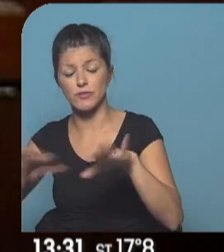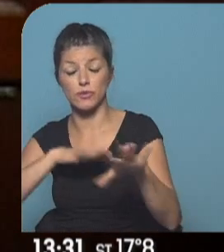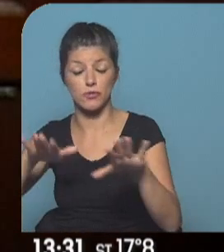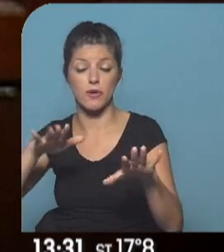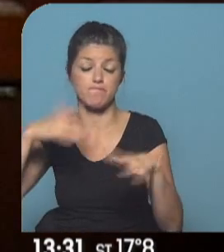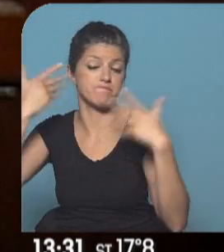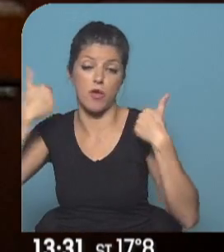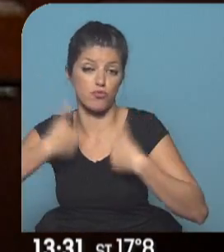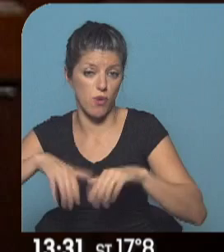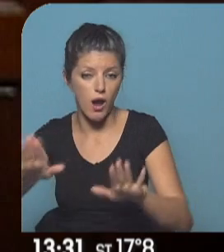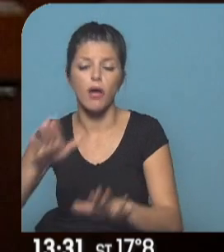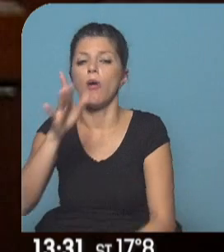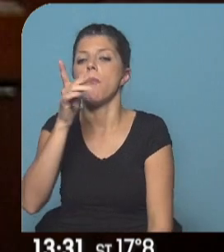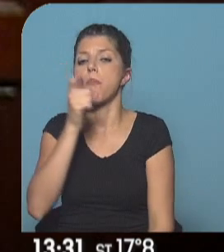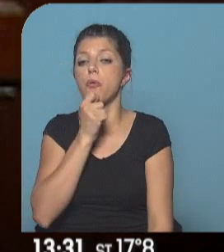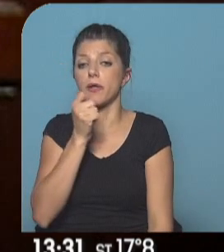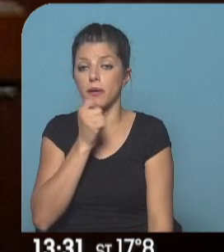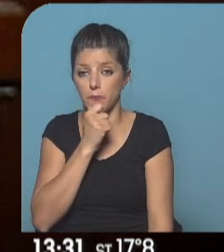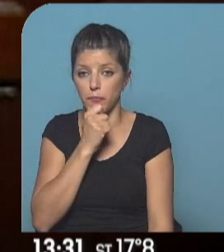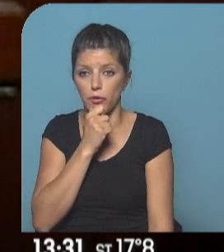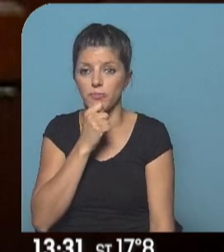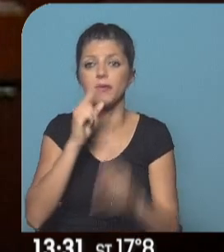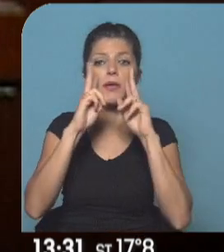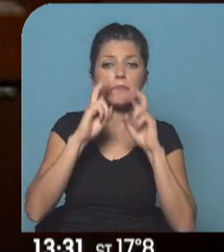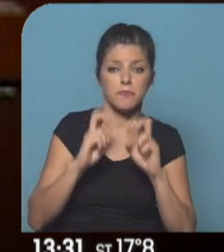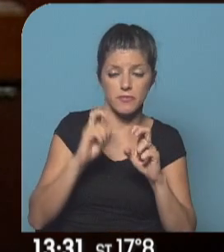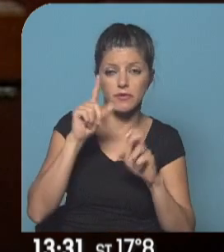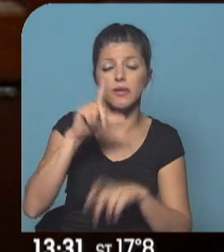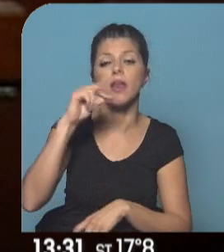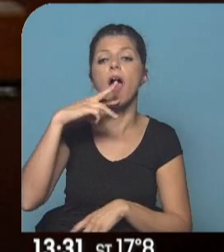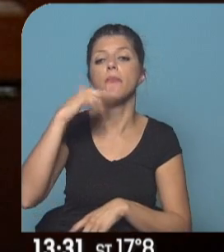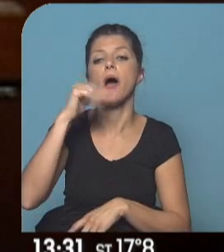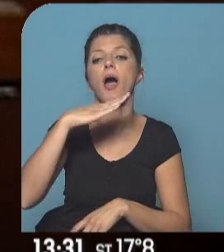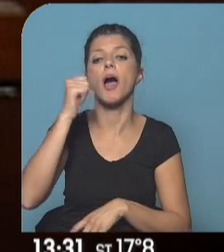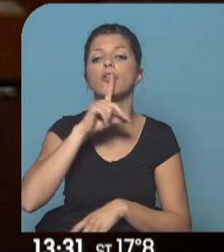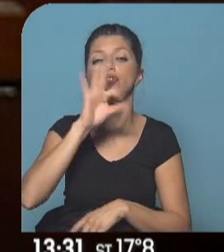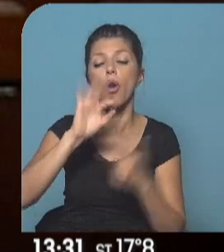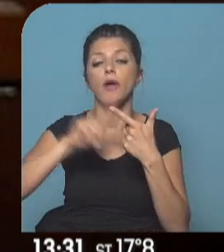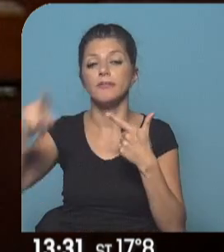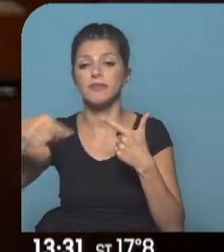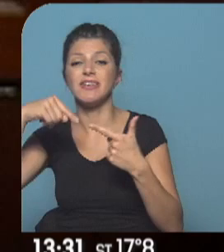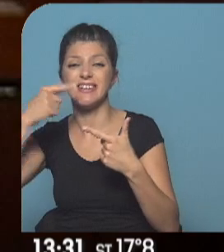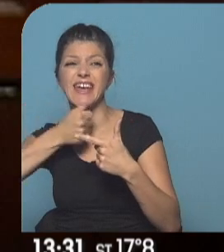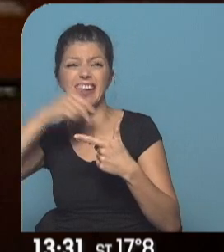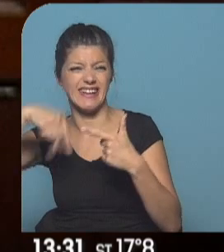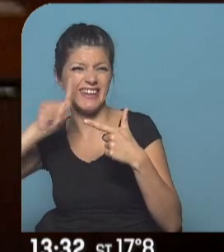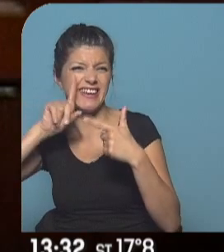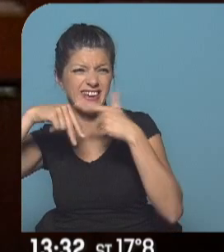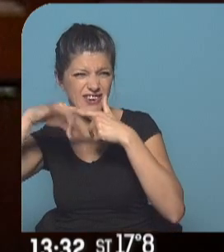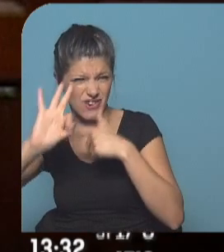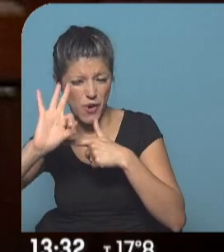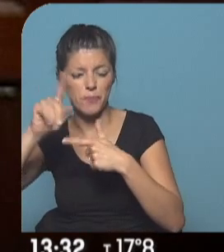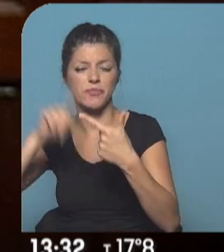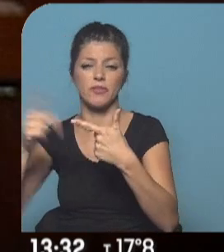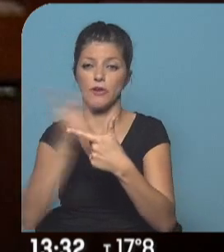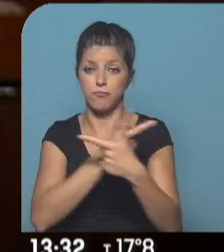imprevistos, como Lava Jato y el Niño costero. Quizás subestimé el